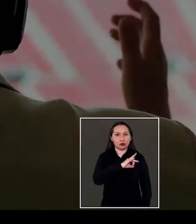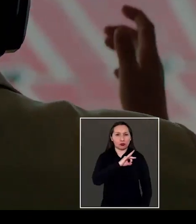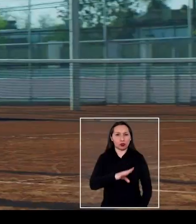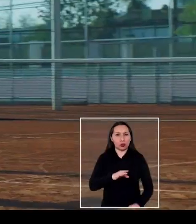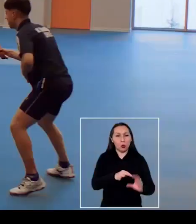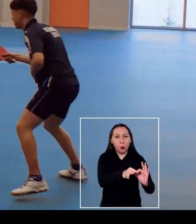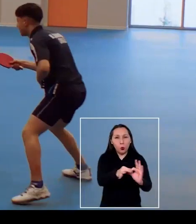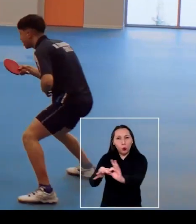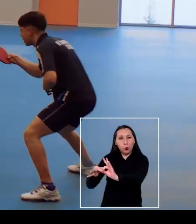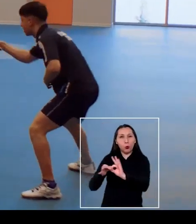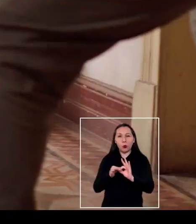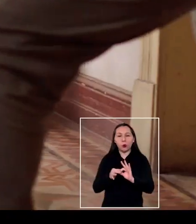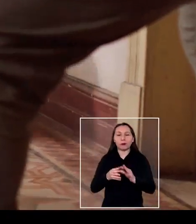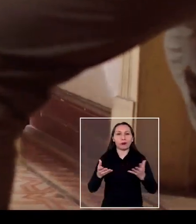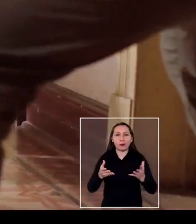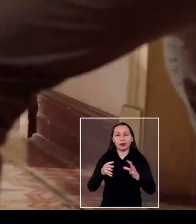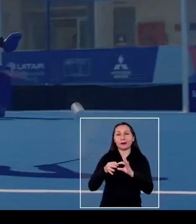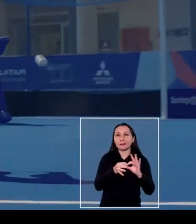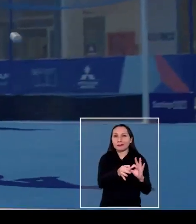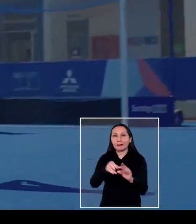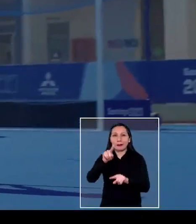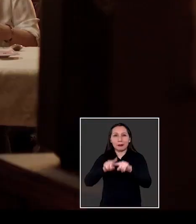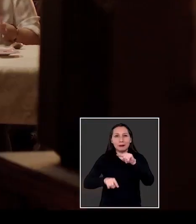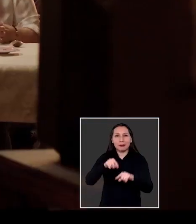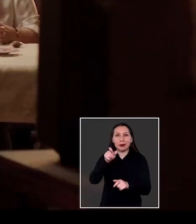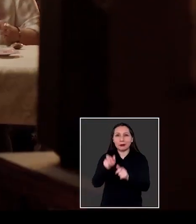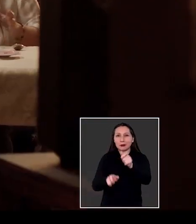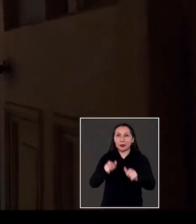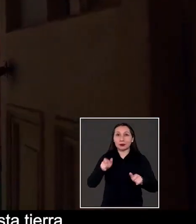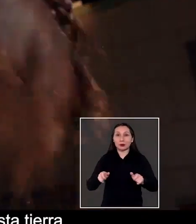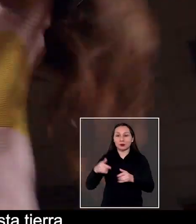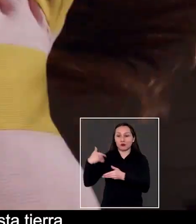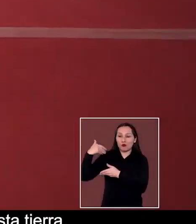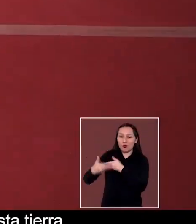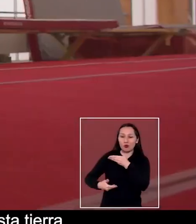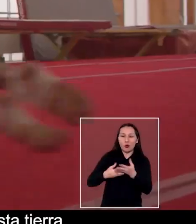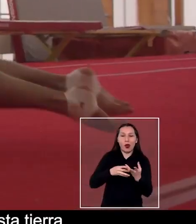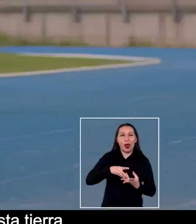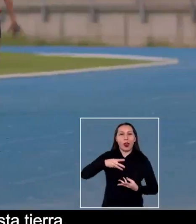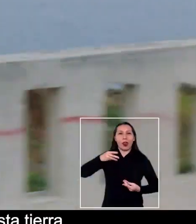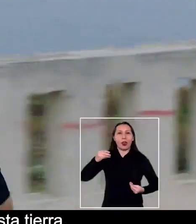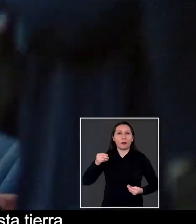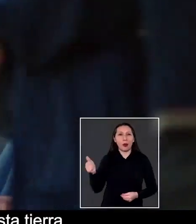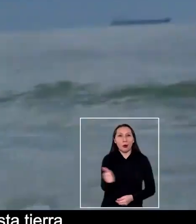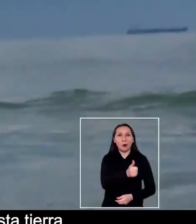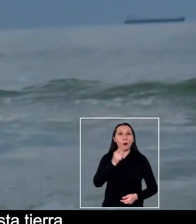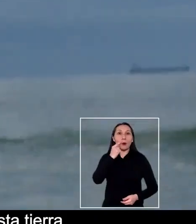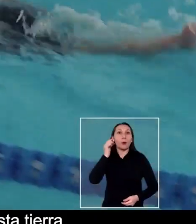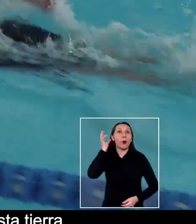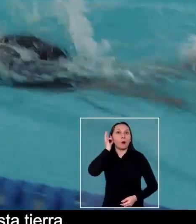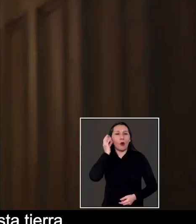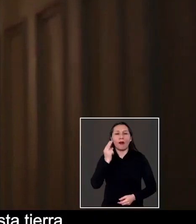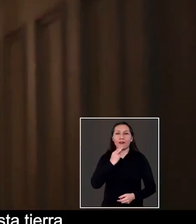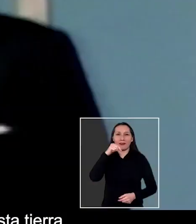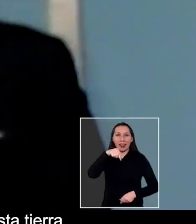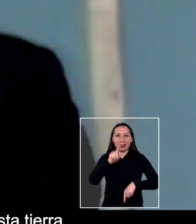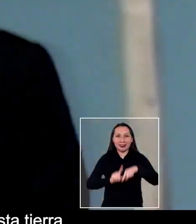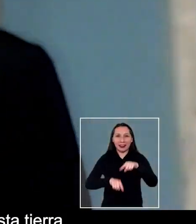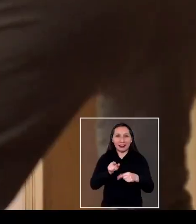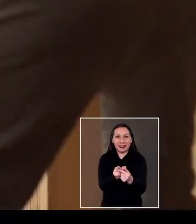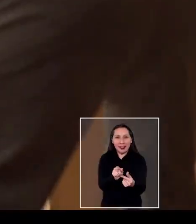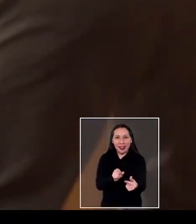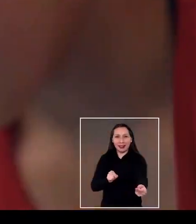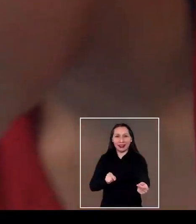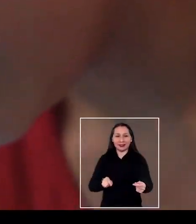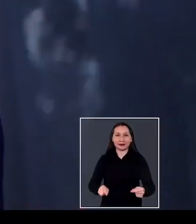Por un Chile más unido, unido por su tierra y su gente. Un legado para el alma de todas y todos los que viven en esta